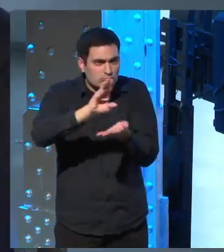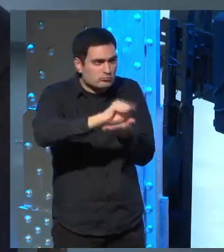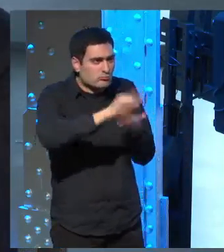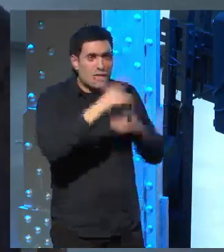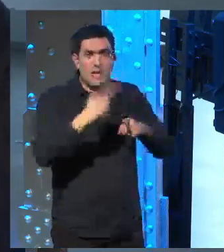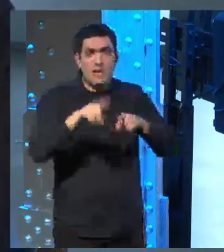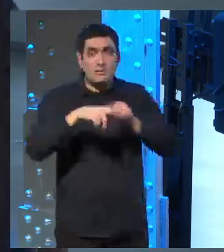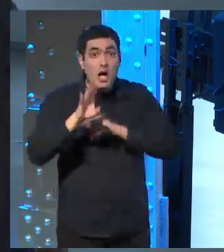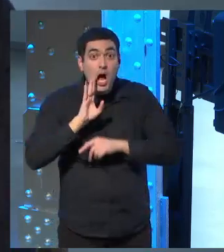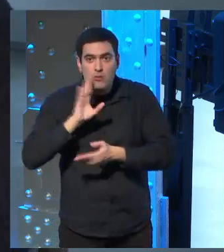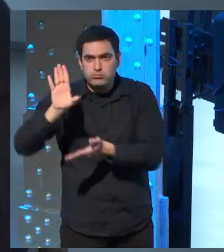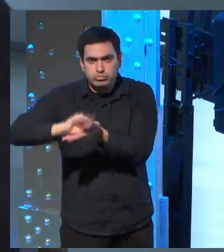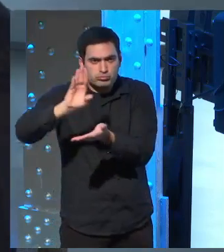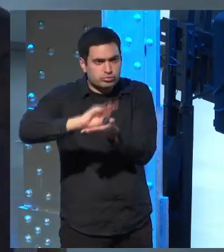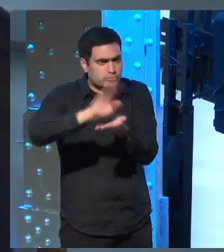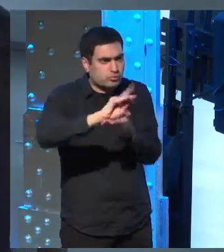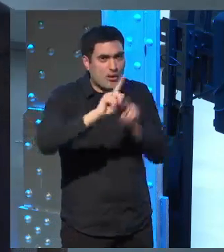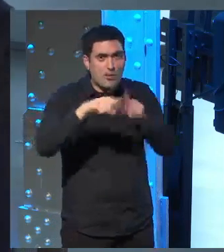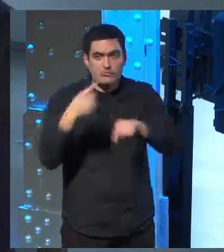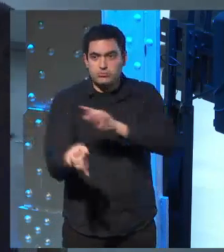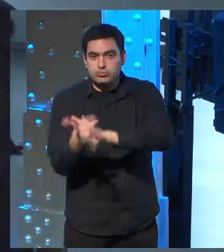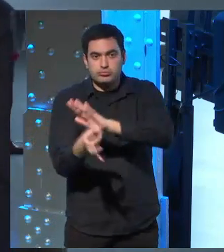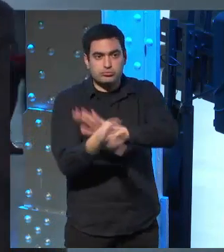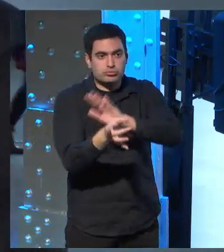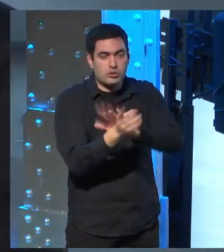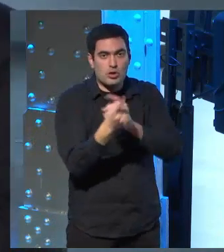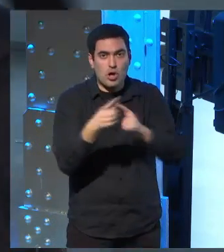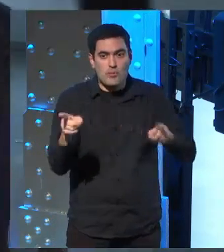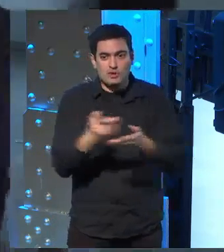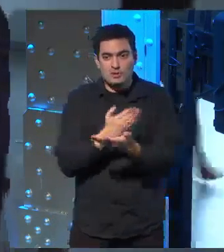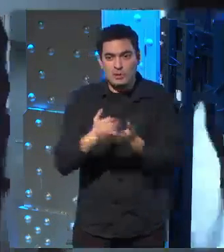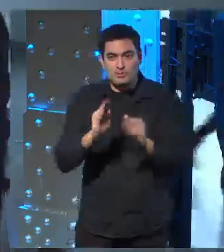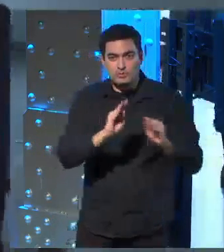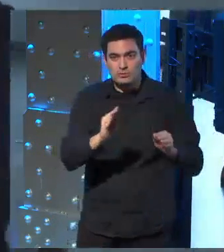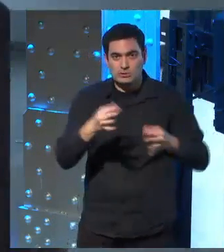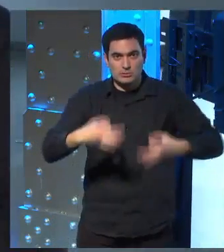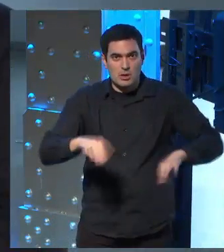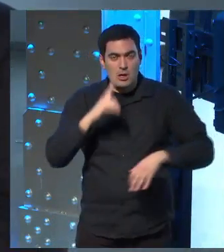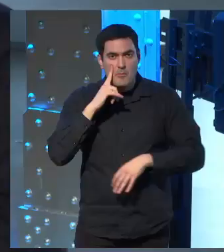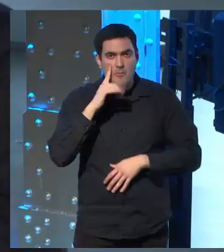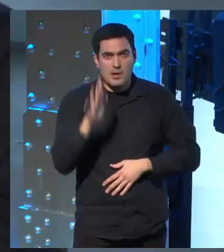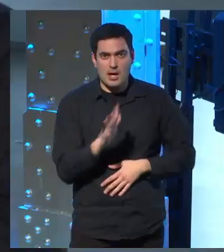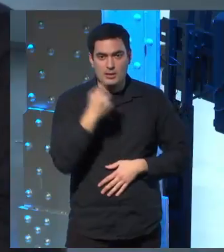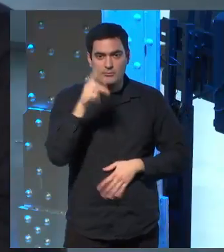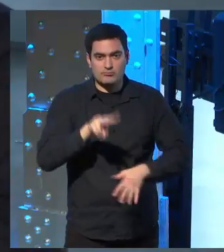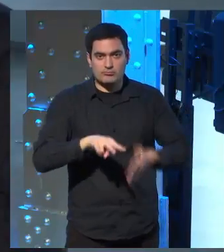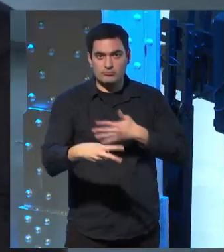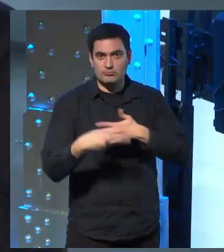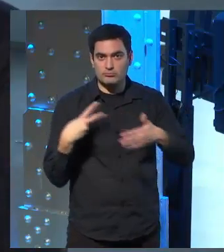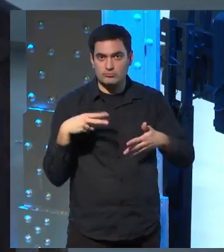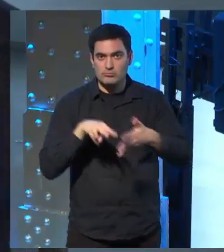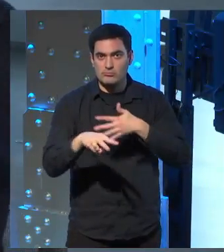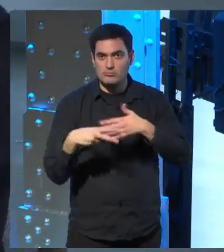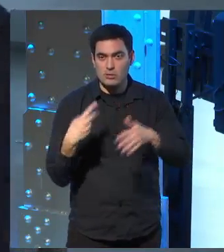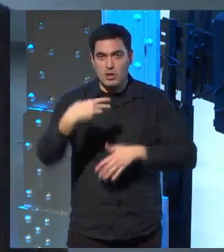estos elementos que se van produciendo y superponiendo en los diferentes compositores. Esa simplicidad aparente y esa transparencia